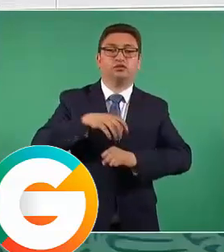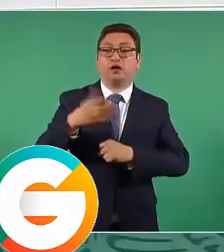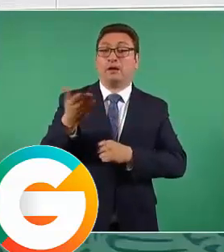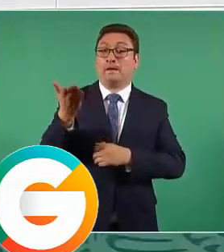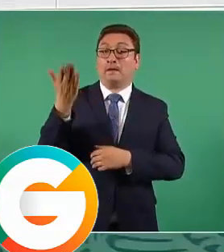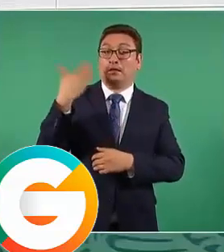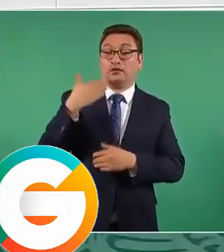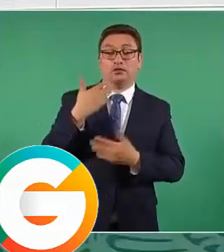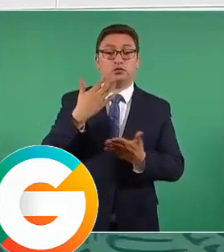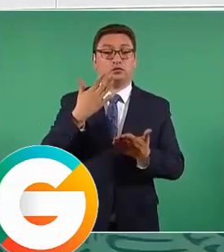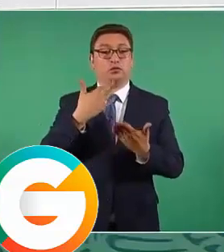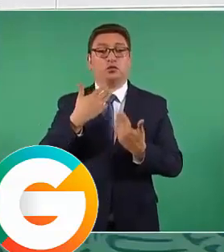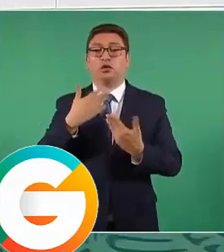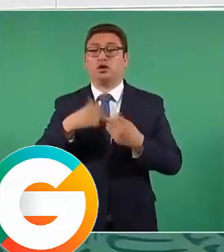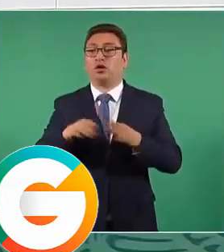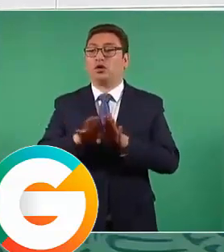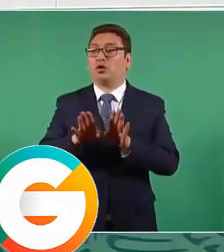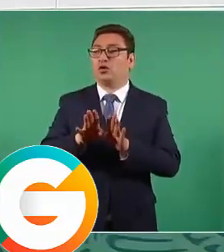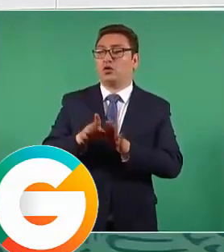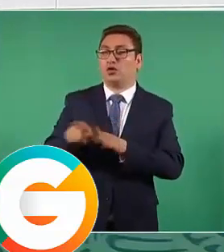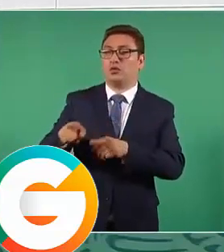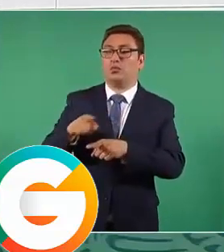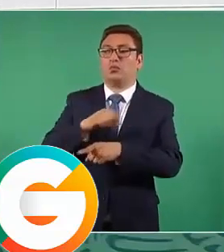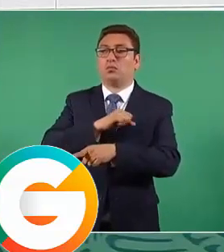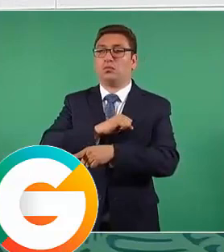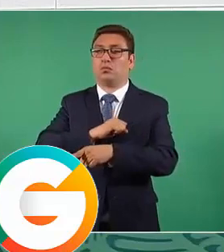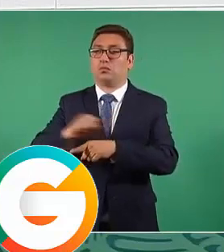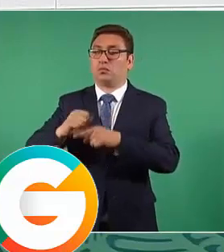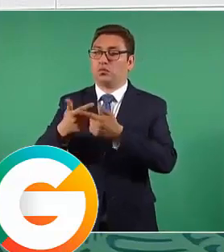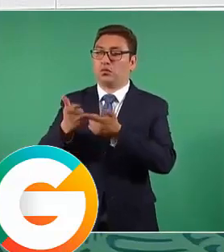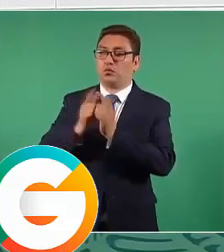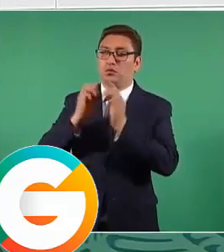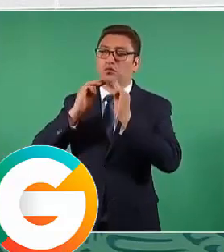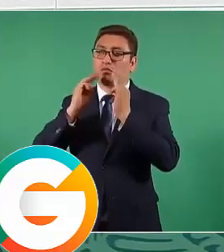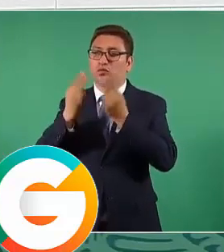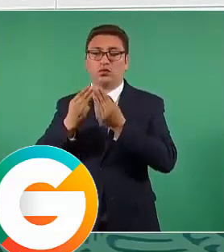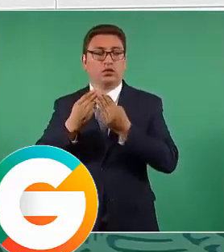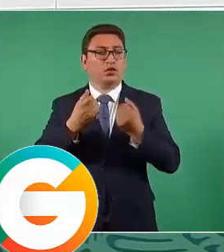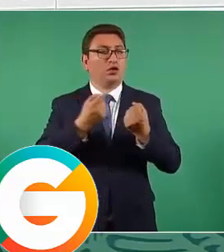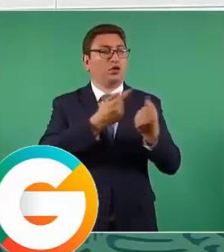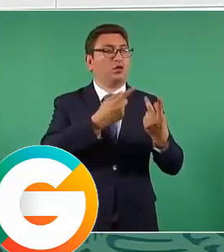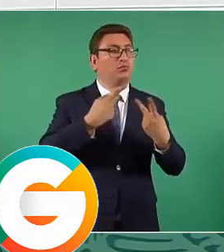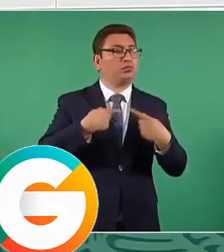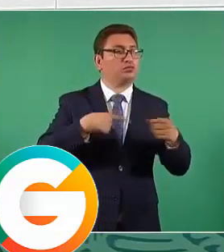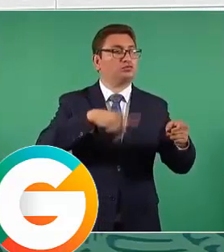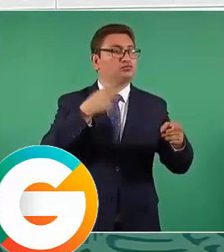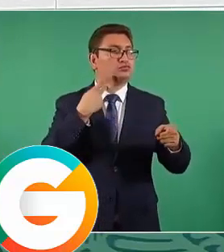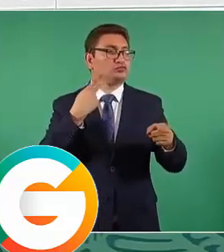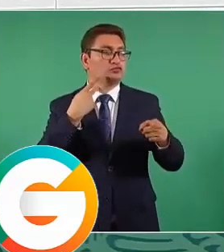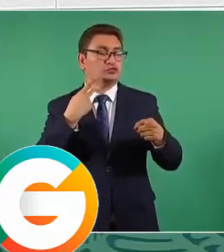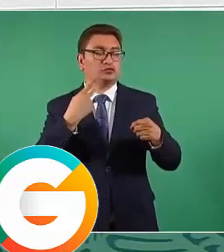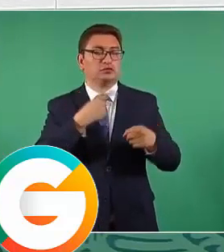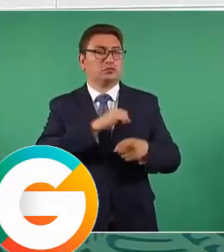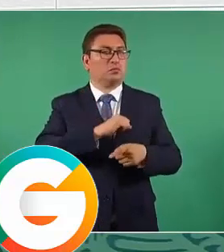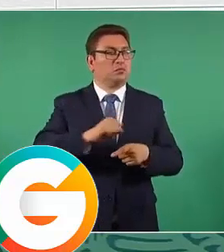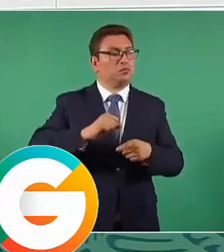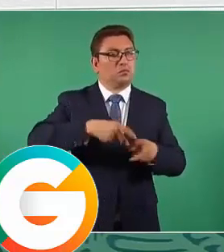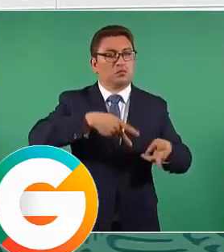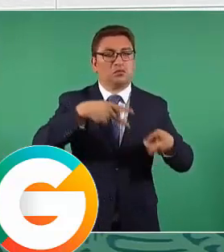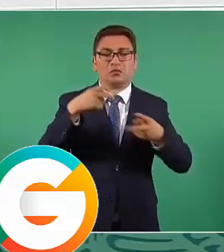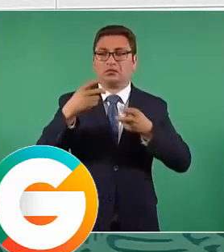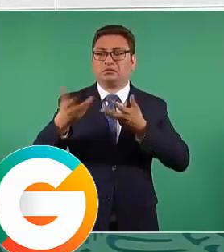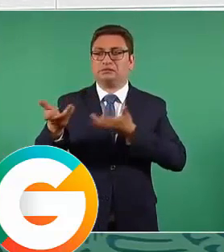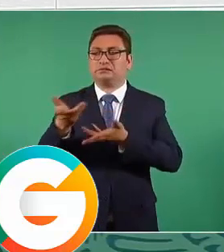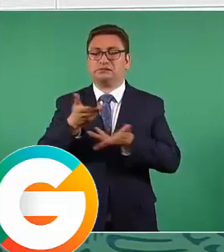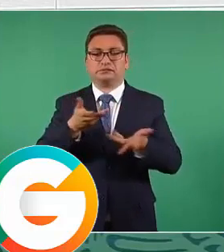entre delincuencia de cuello blanco y delincuencia organizada,